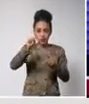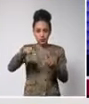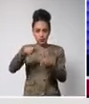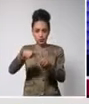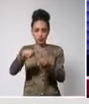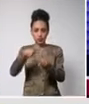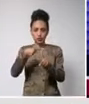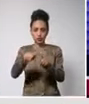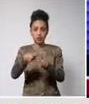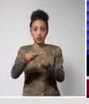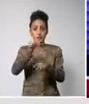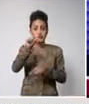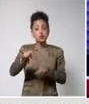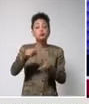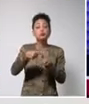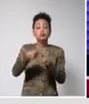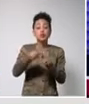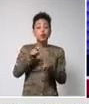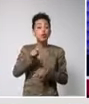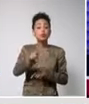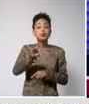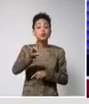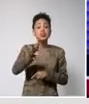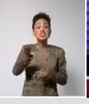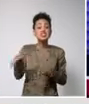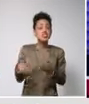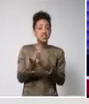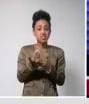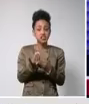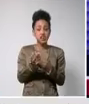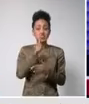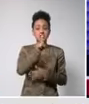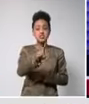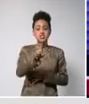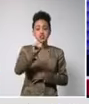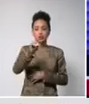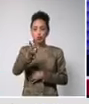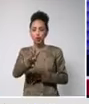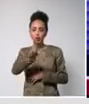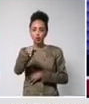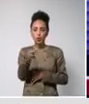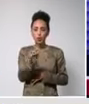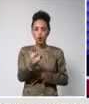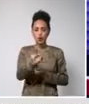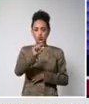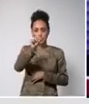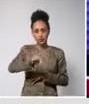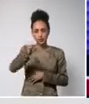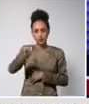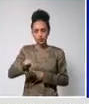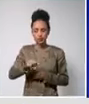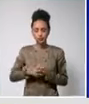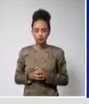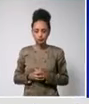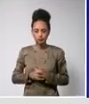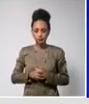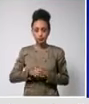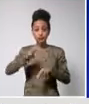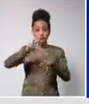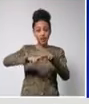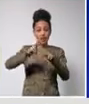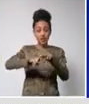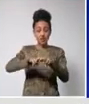casos confirmados en los últimos 15 días a 104,8. La Habana con